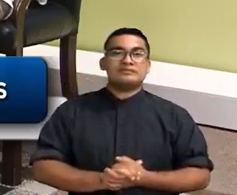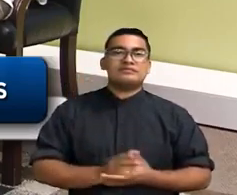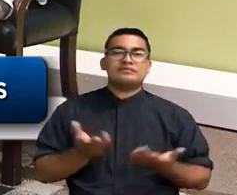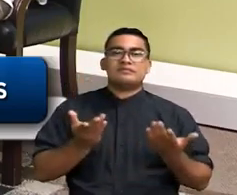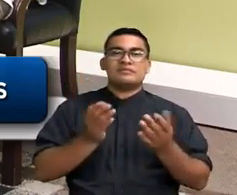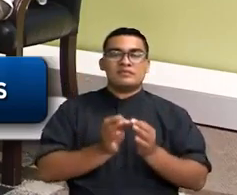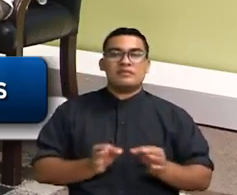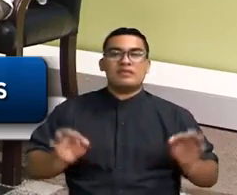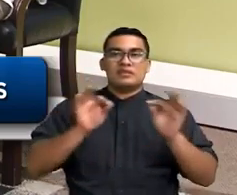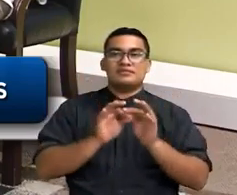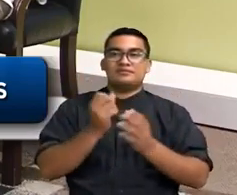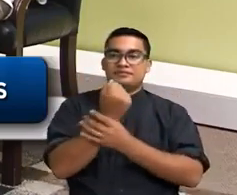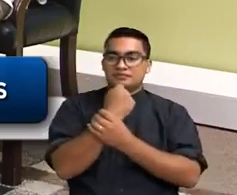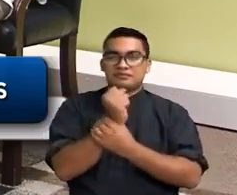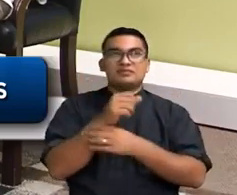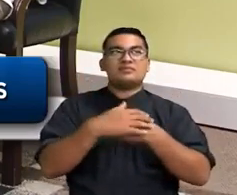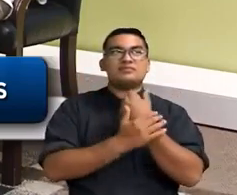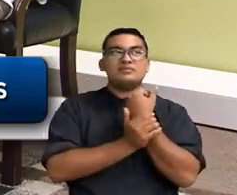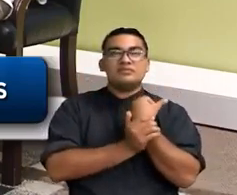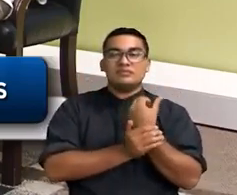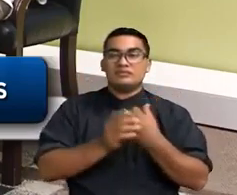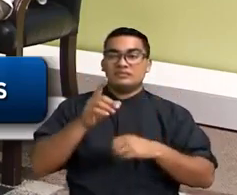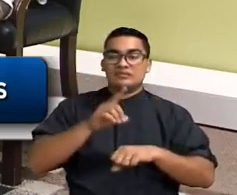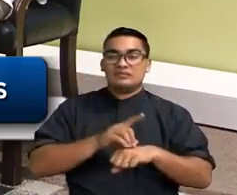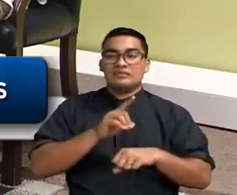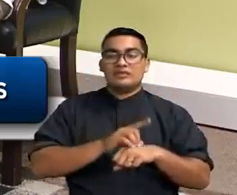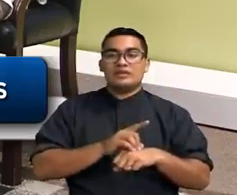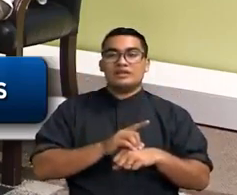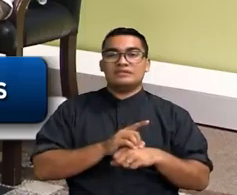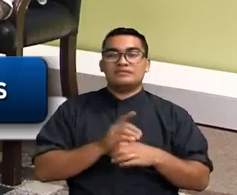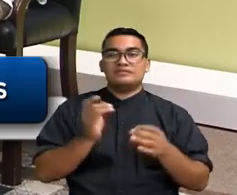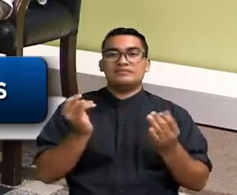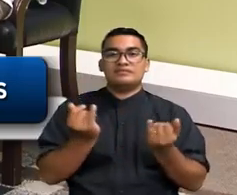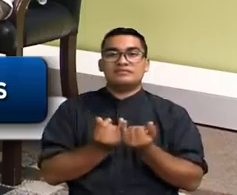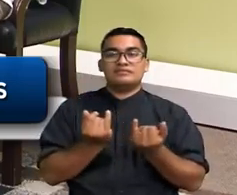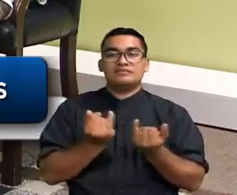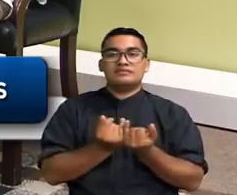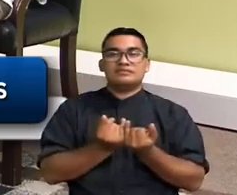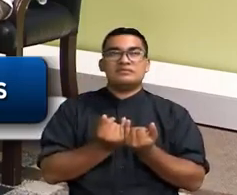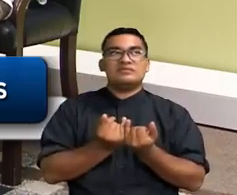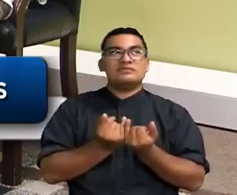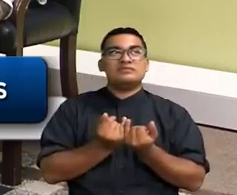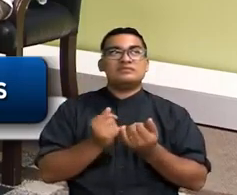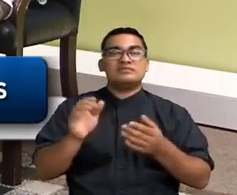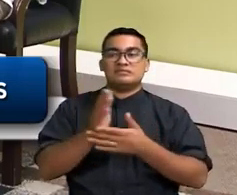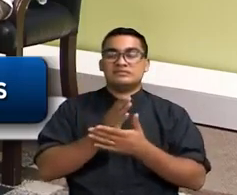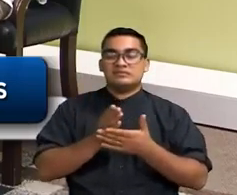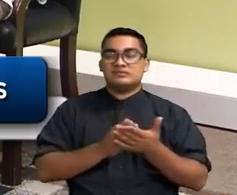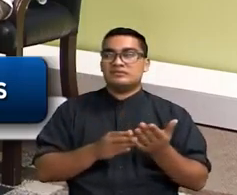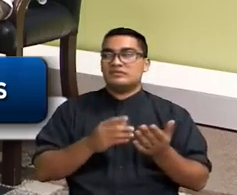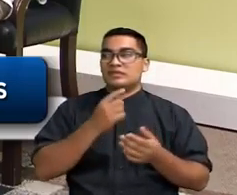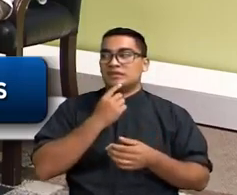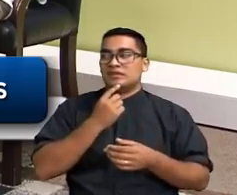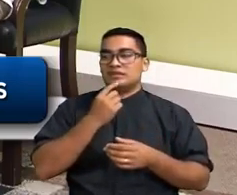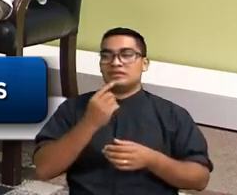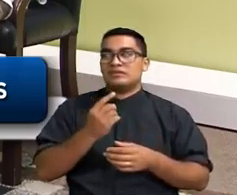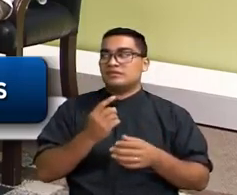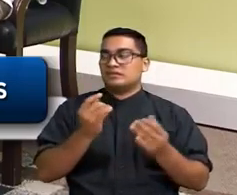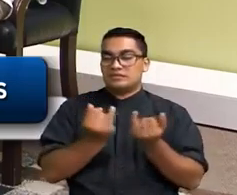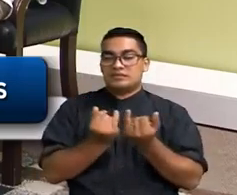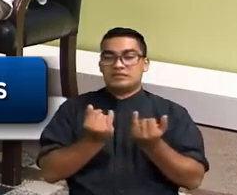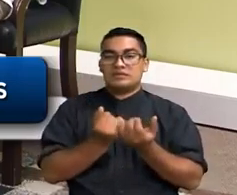juega aquí la fisioterapia, doctor? Sí. Bueno, cuando no hay una rotura del tendón, me imagino que la